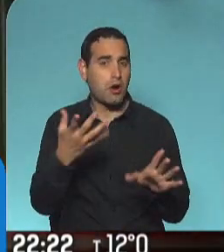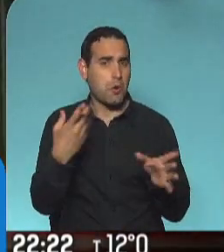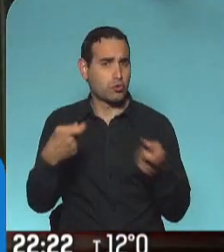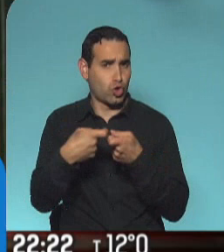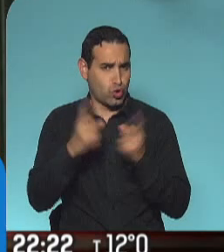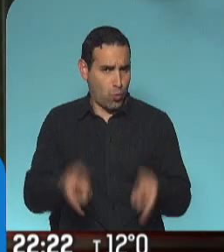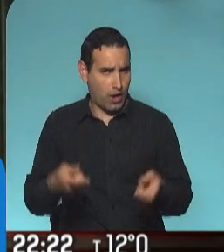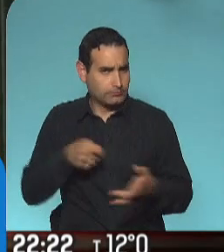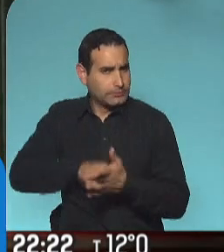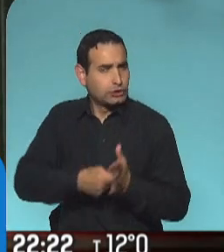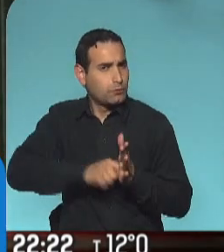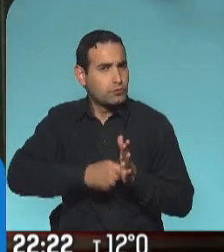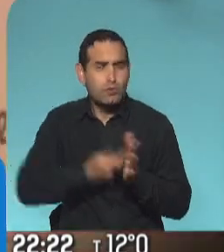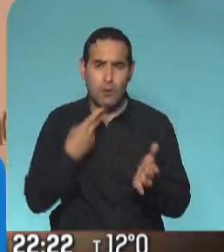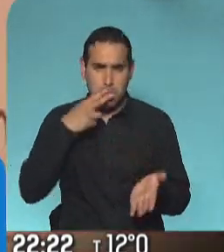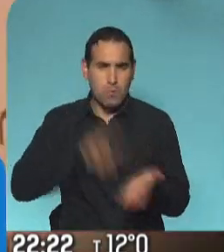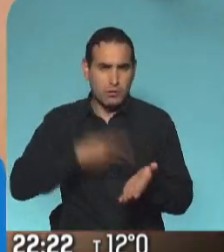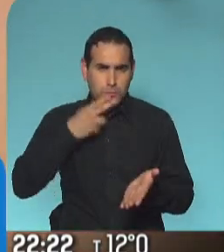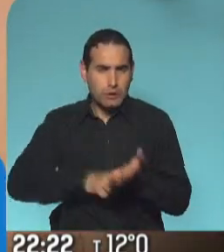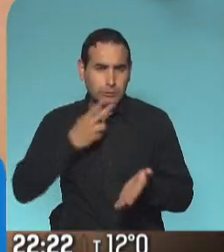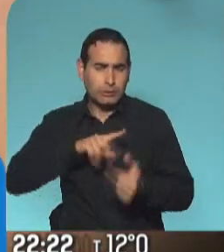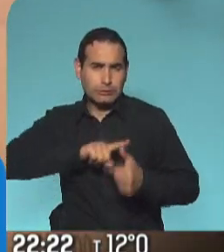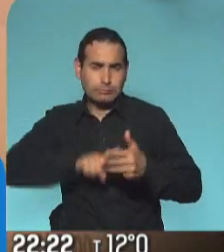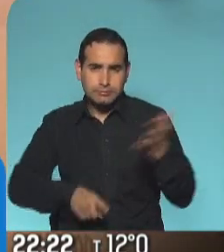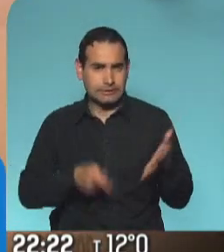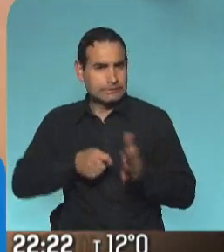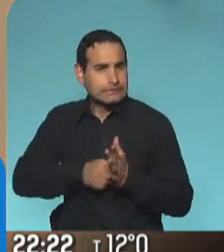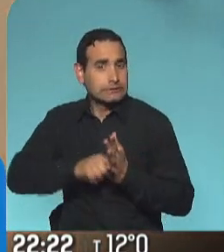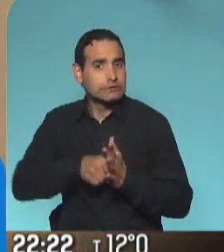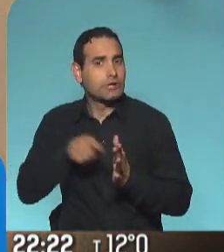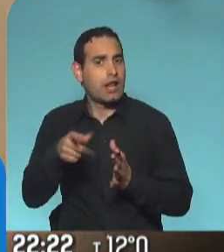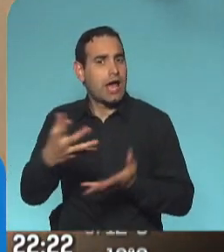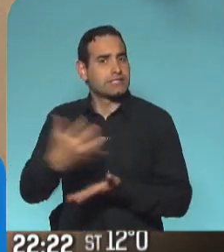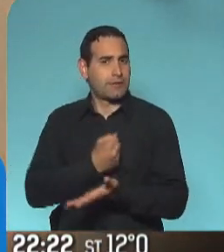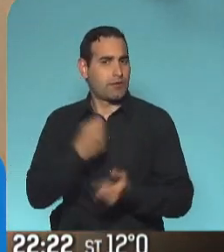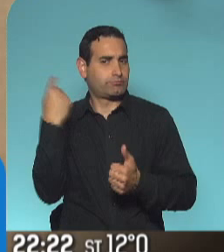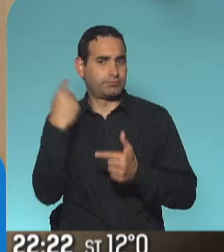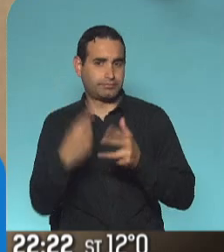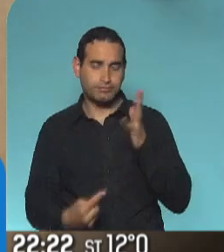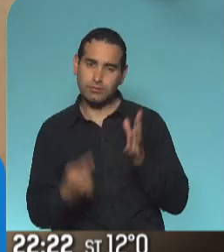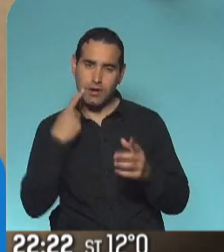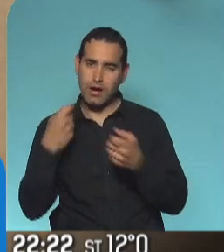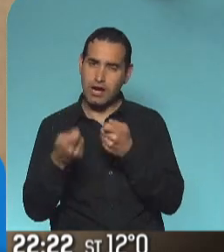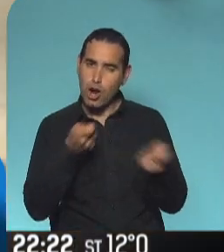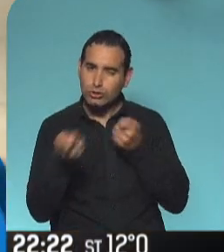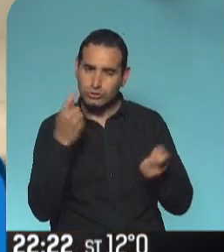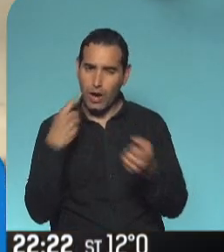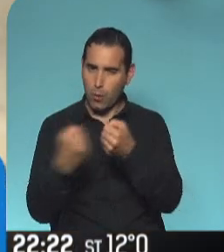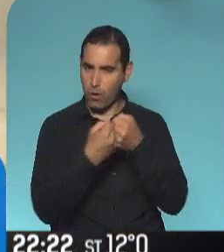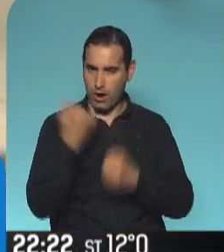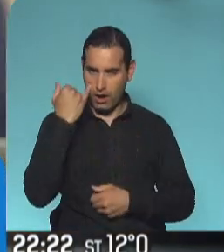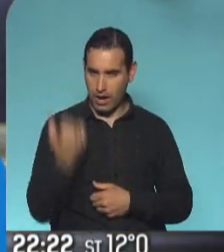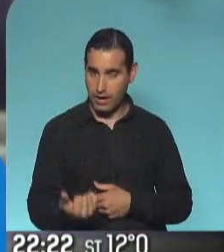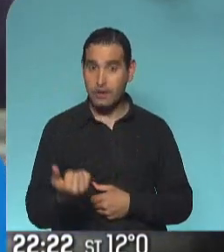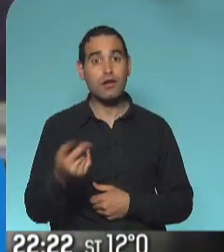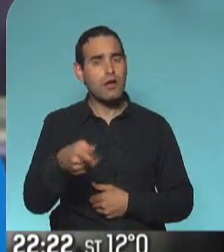socio, mediante una batería de aranceles para forzarlo a aceptar nuevas condiciones y renegociar los acuerdos existentes. Es un